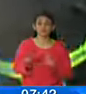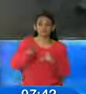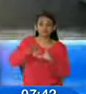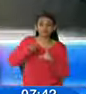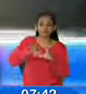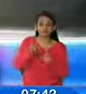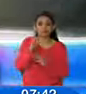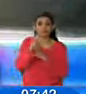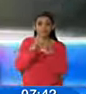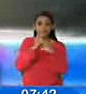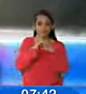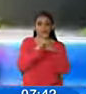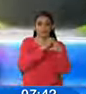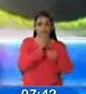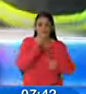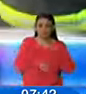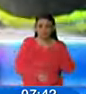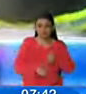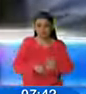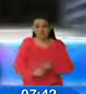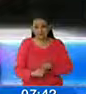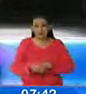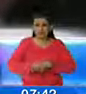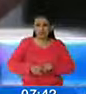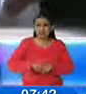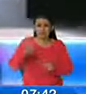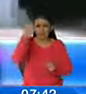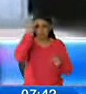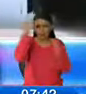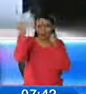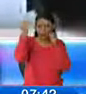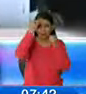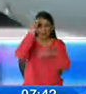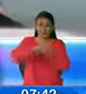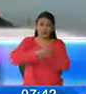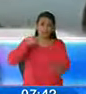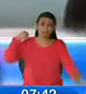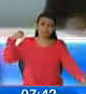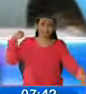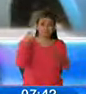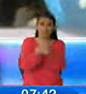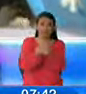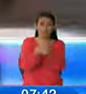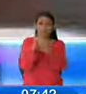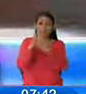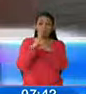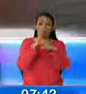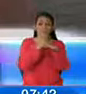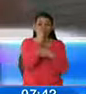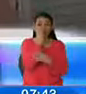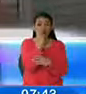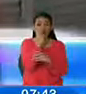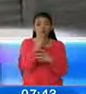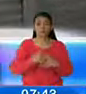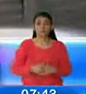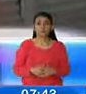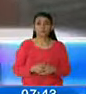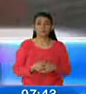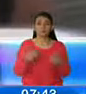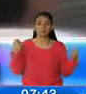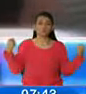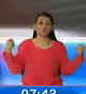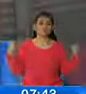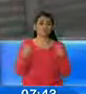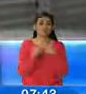dos buses sufrieron fracturas y contusiones debido a un fuerte impacto entre los vehículos. Hemos atendido un choque